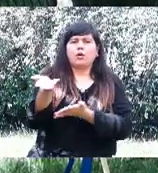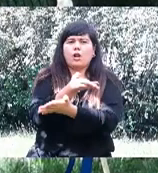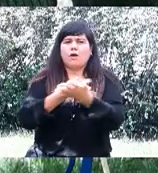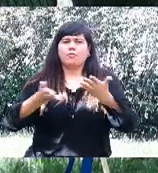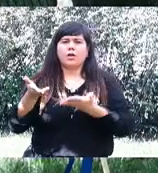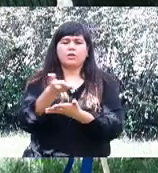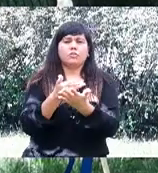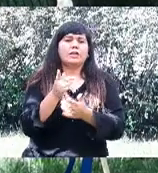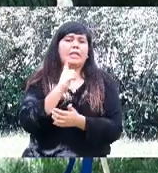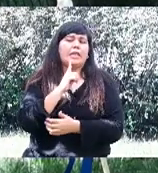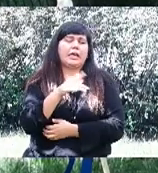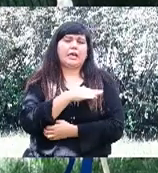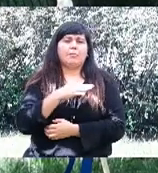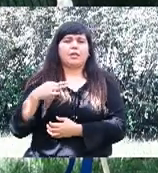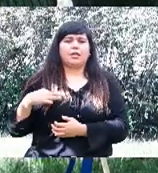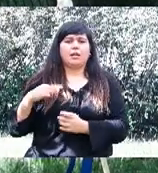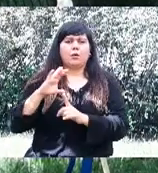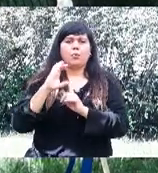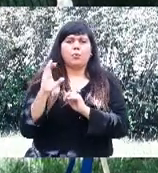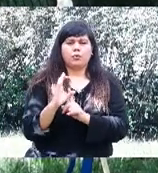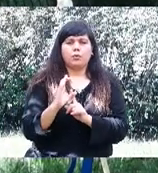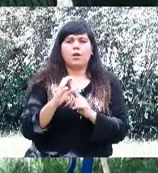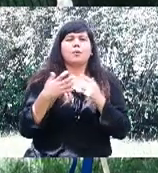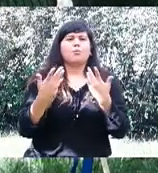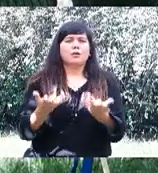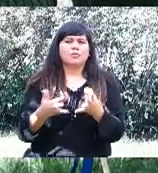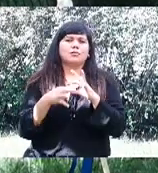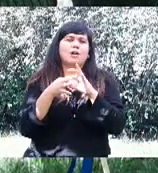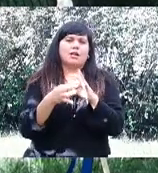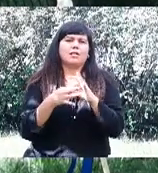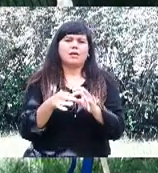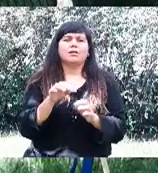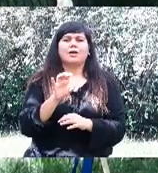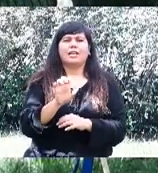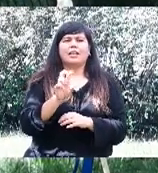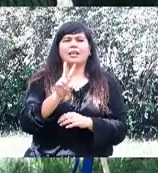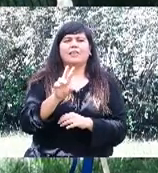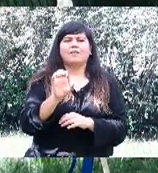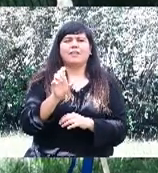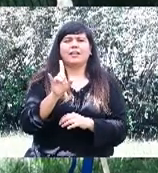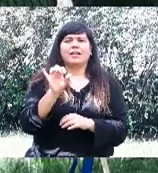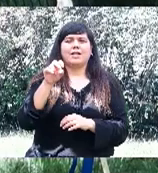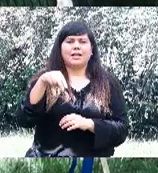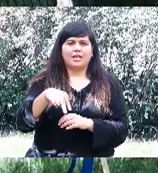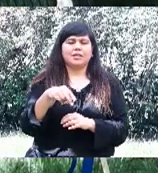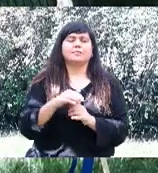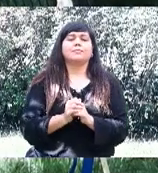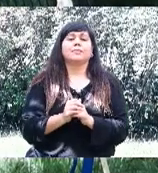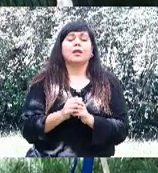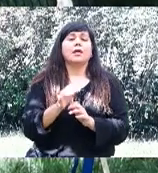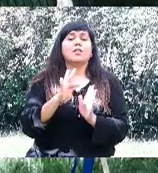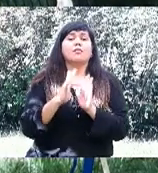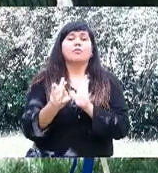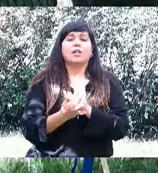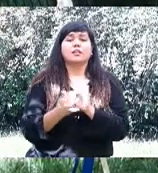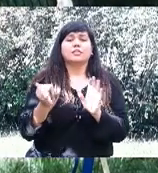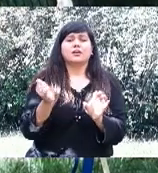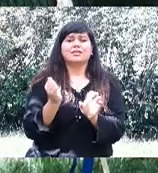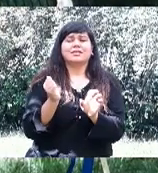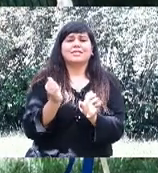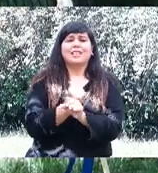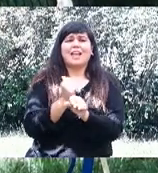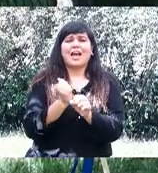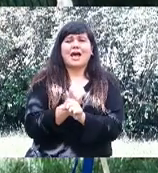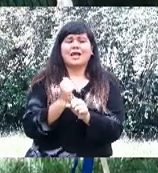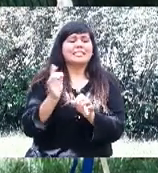el Ministerio de la cultura que por eso agradezco mucho a evely campel que está aquí con nosotros de la fundación teatro 1 que